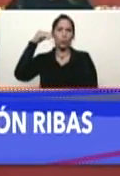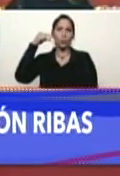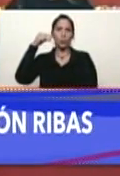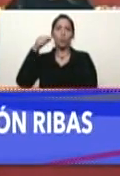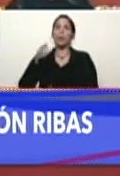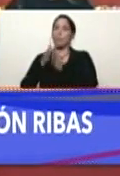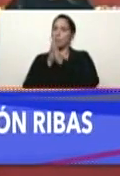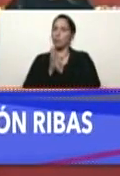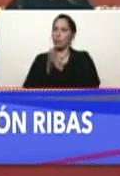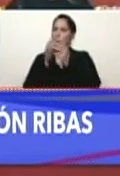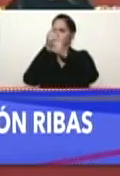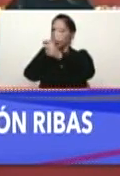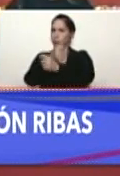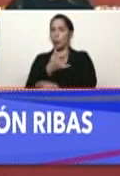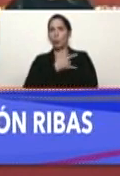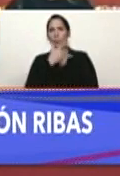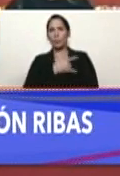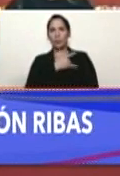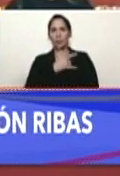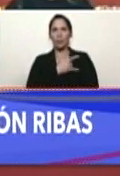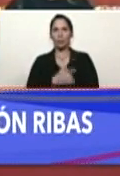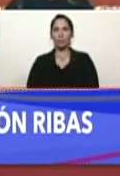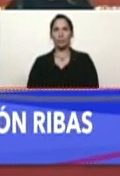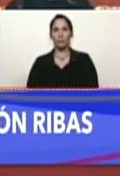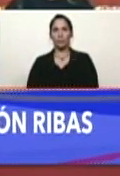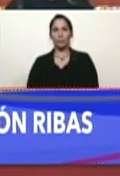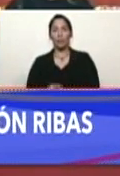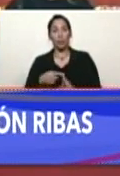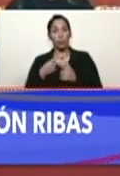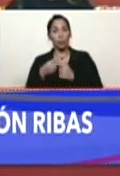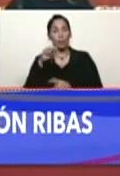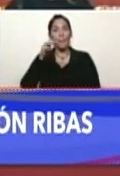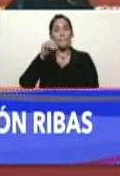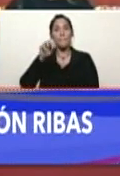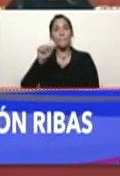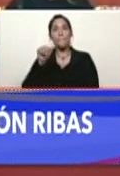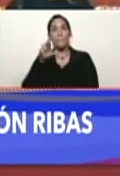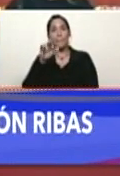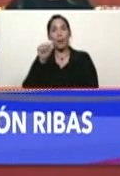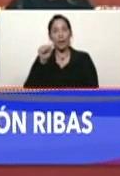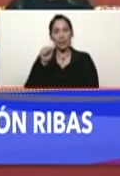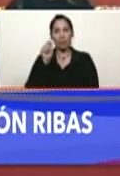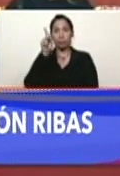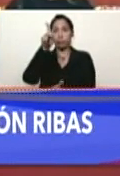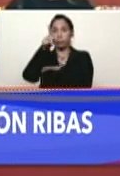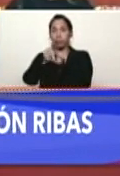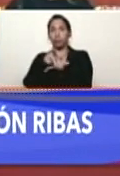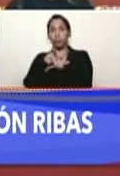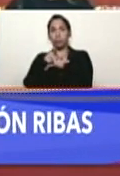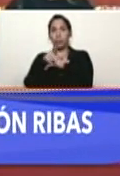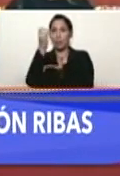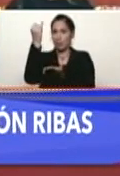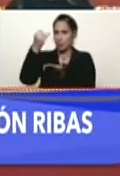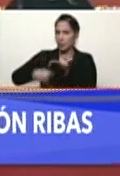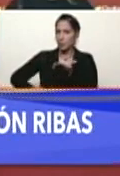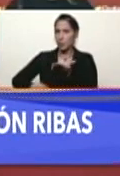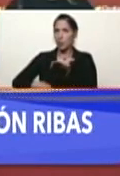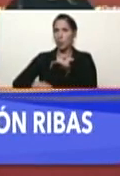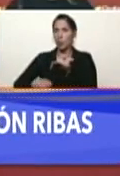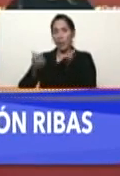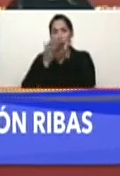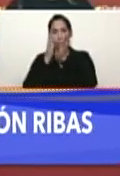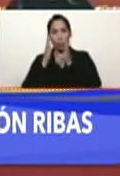carrera universitaria. Y así hizo María. Fue, se inscribió para